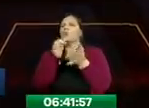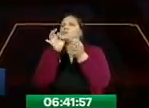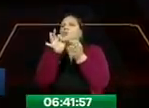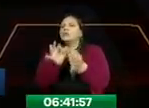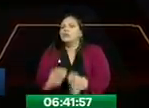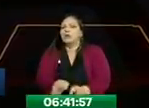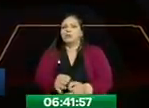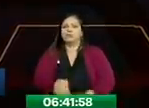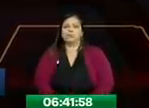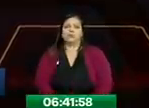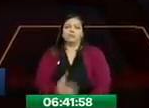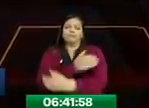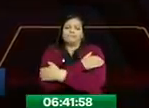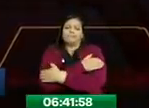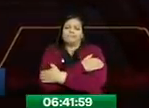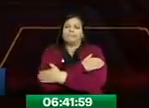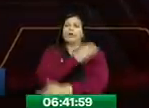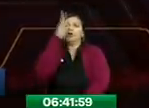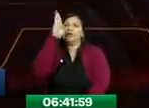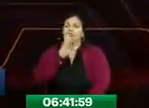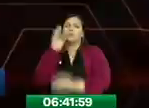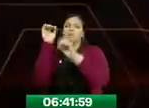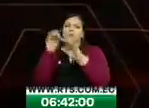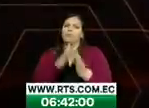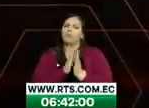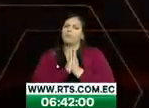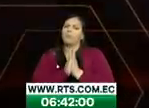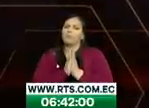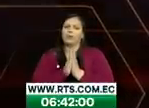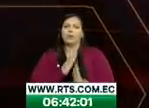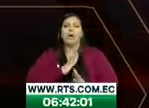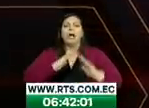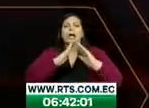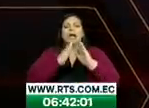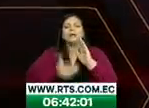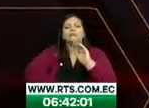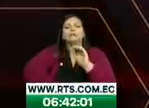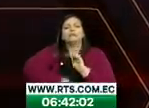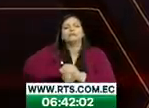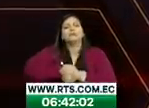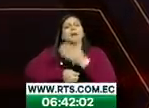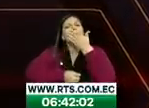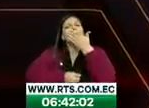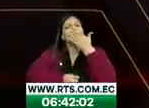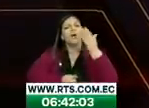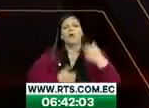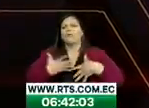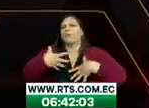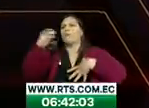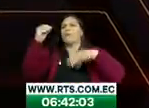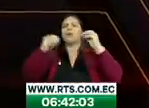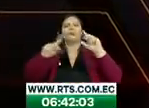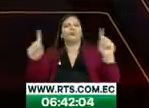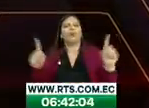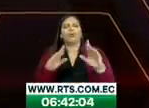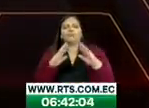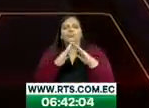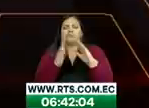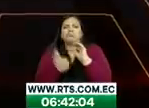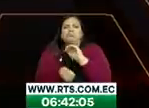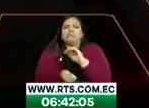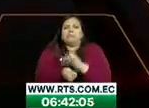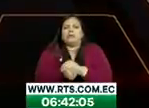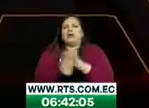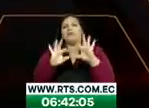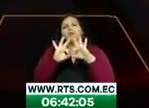abrazo, un millón de bendiciones y quedémonos en casa, ¿sí? Hagamos conciencia de todo lo que estamos haciendo y la verdad que va a ser para el bien nuestro. Aprovechemos nuestro